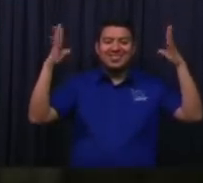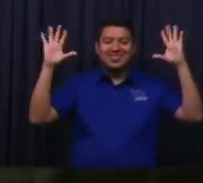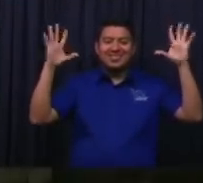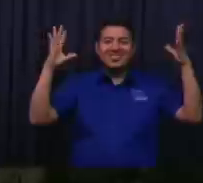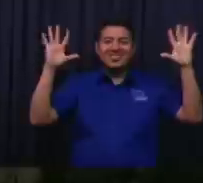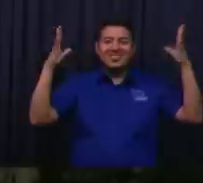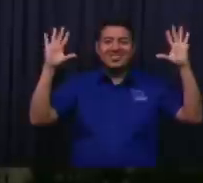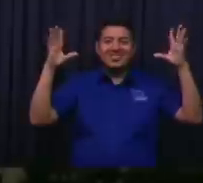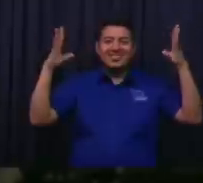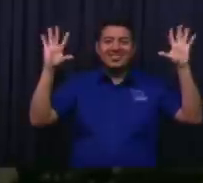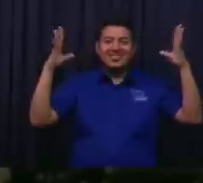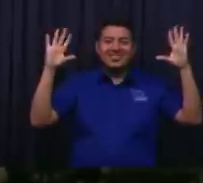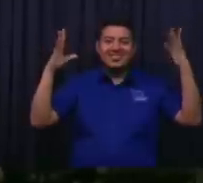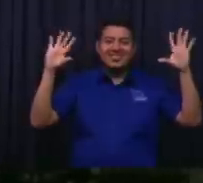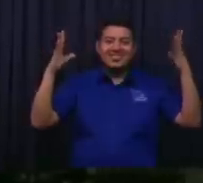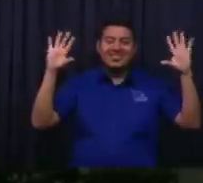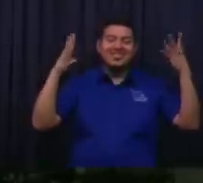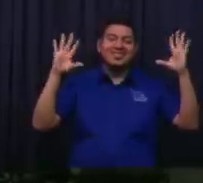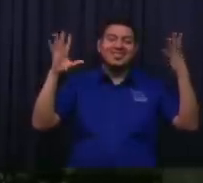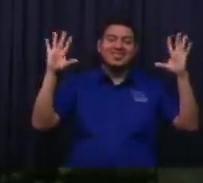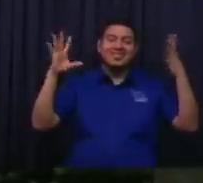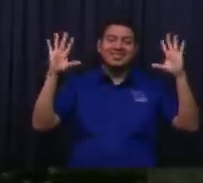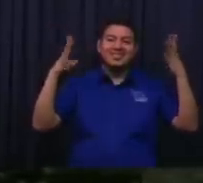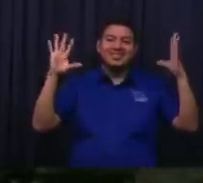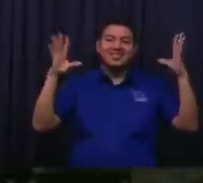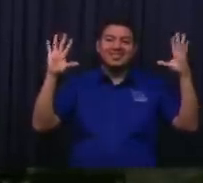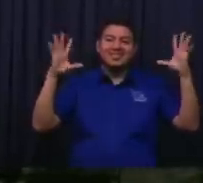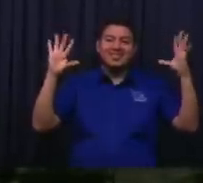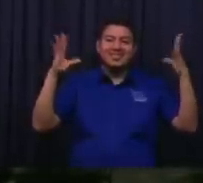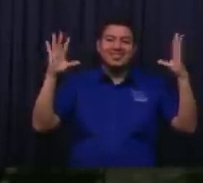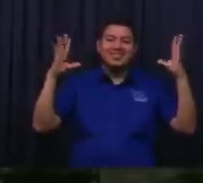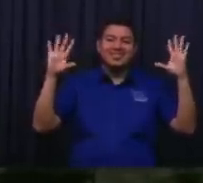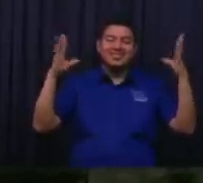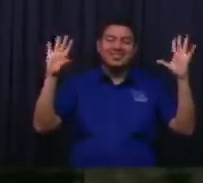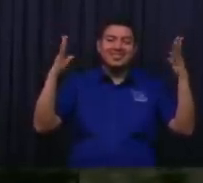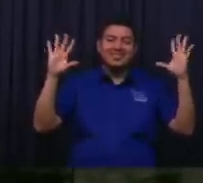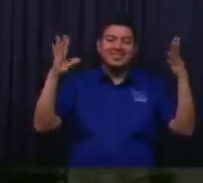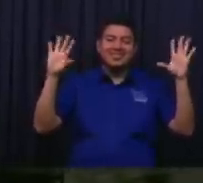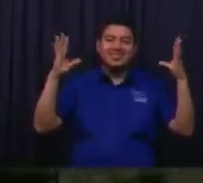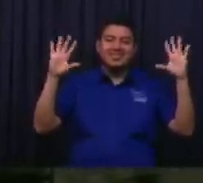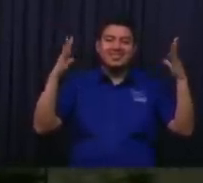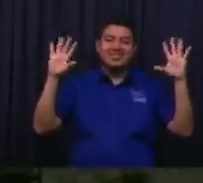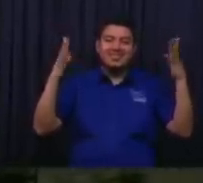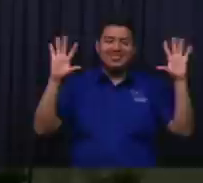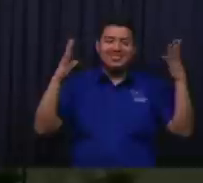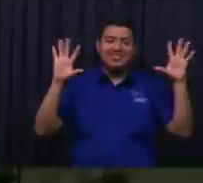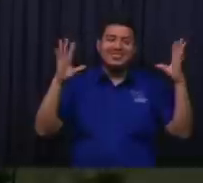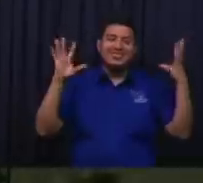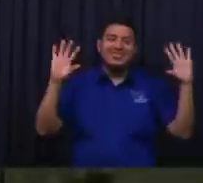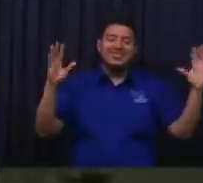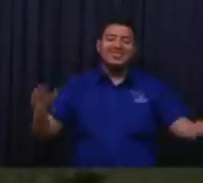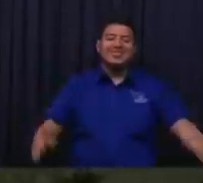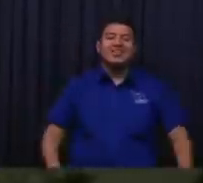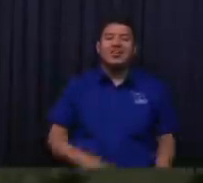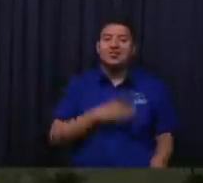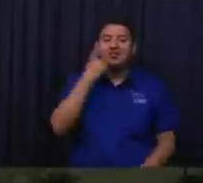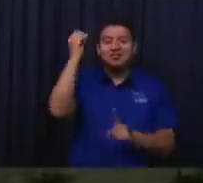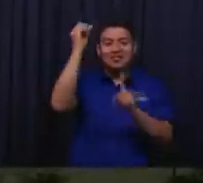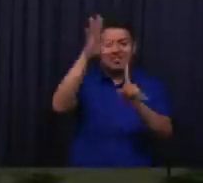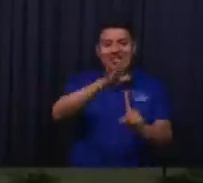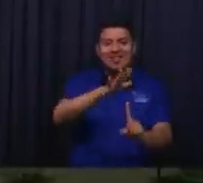siguiente culto. Gloria a Dios. Palabra alumbró